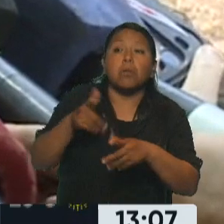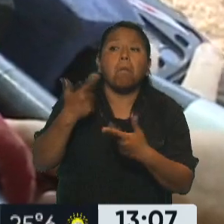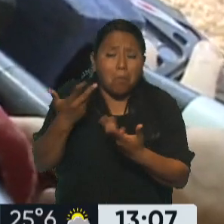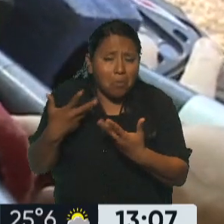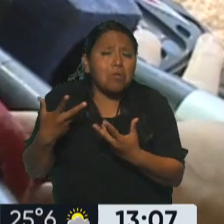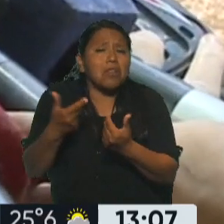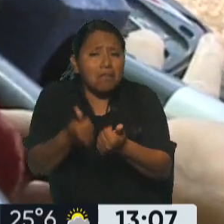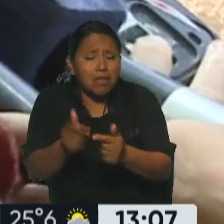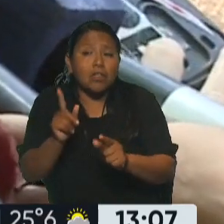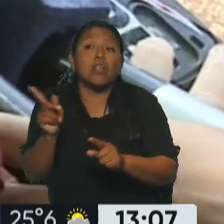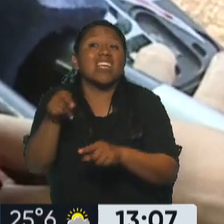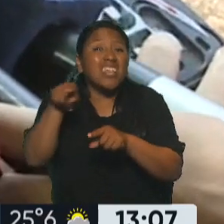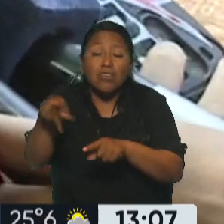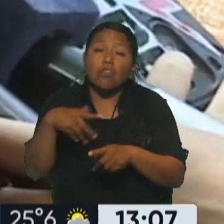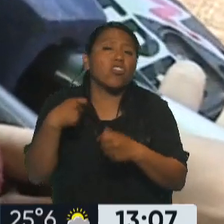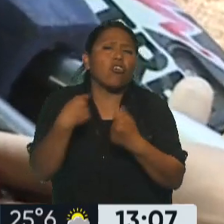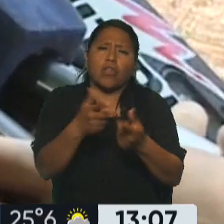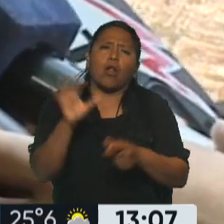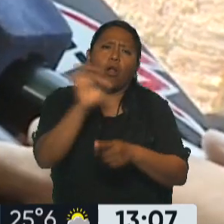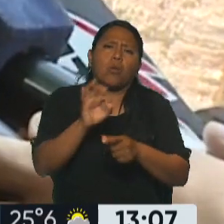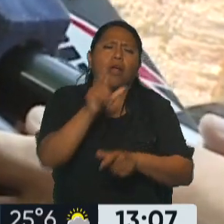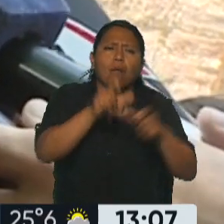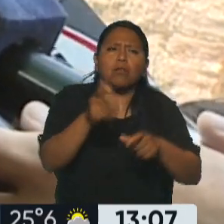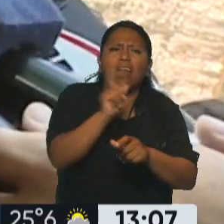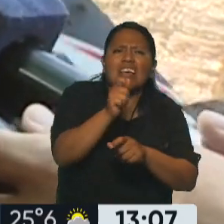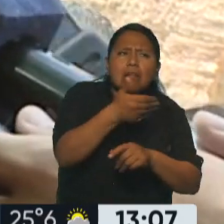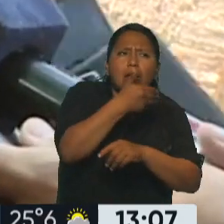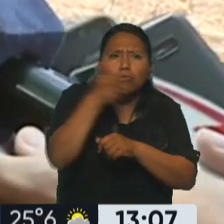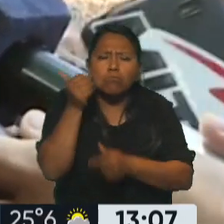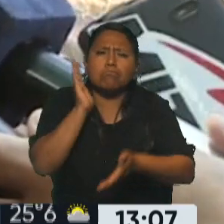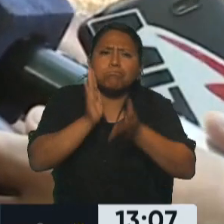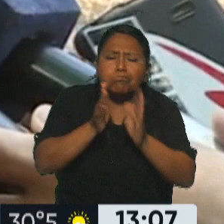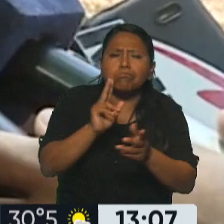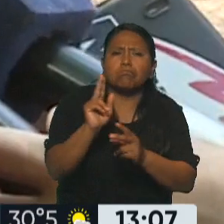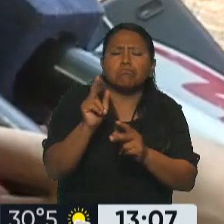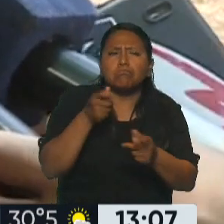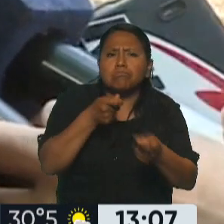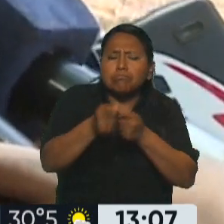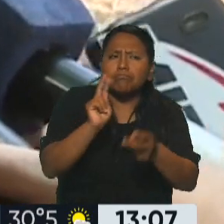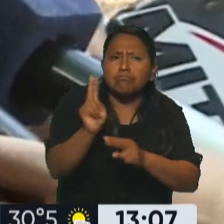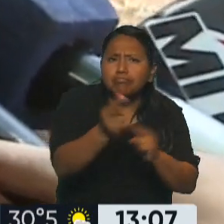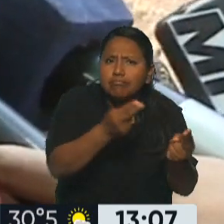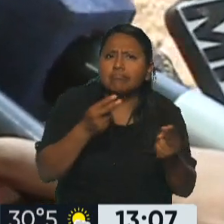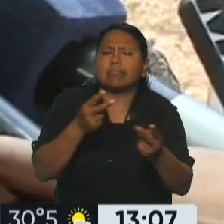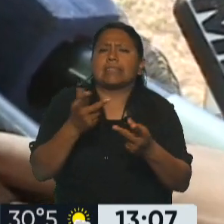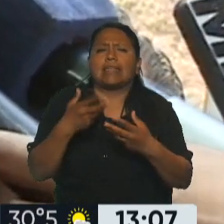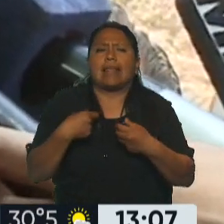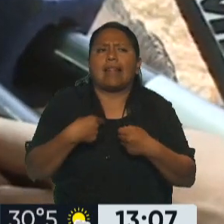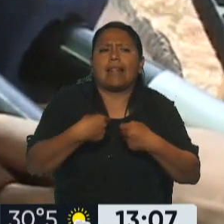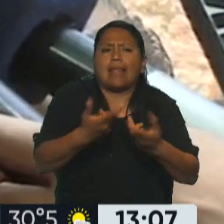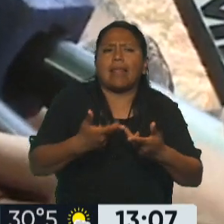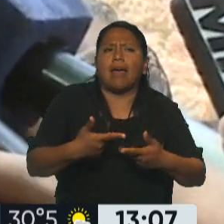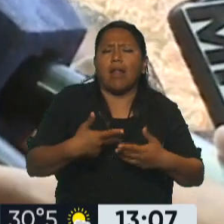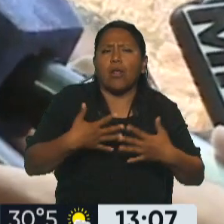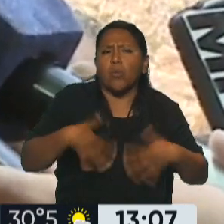defenderse, que ellos no le dieron a aquellos que secuestraron, que torturaron, que mataron, que negaron su cuerpo a